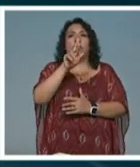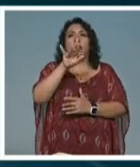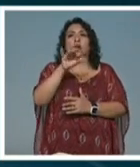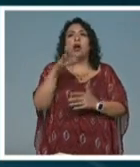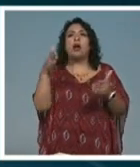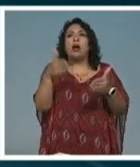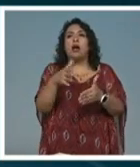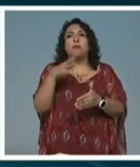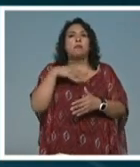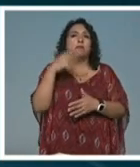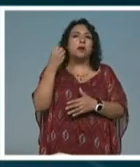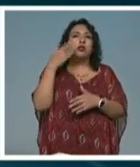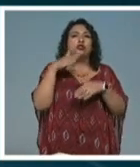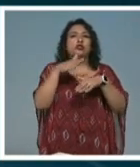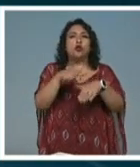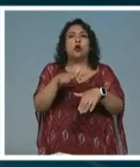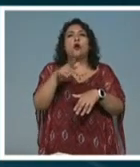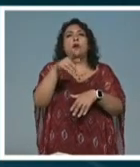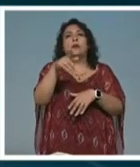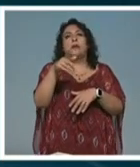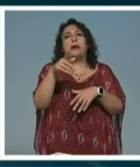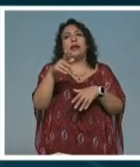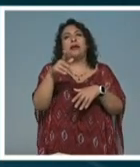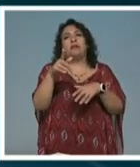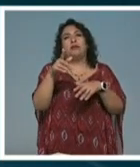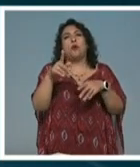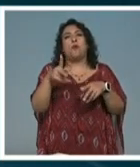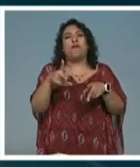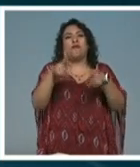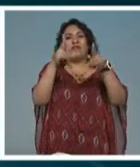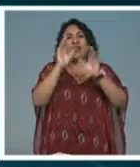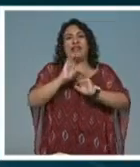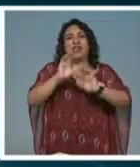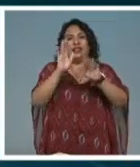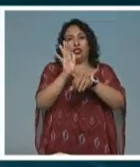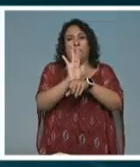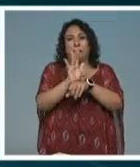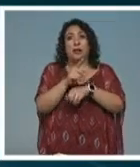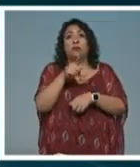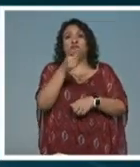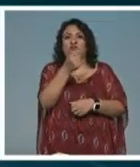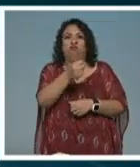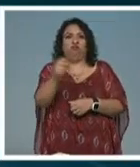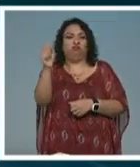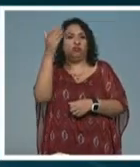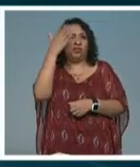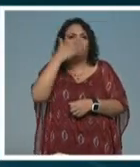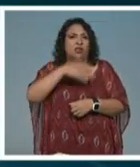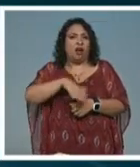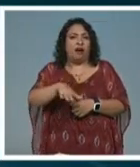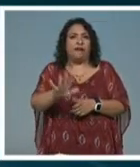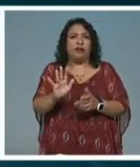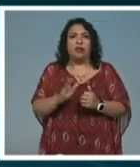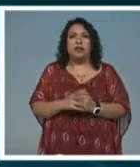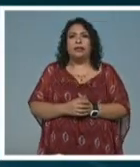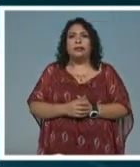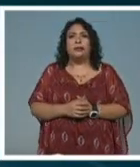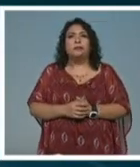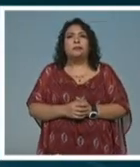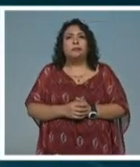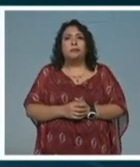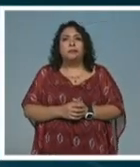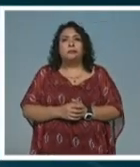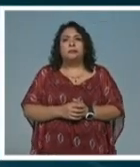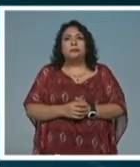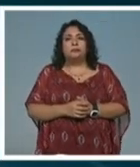ofrecerá una charla sobre el soundtrack de una película. Él es experto en